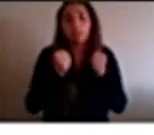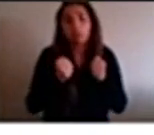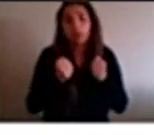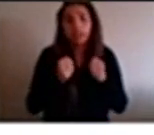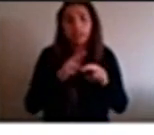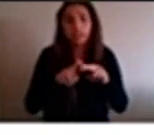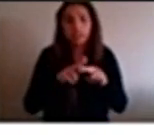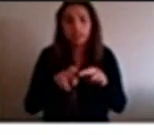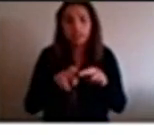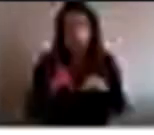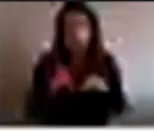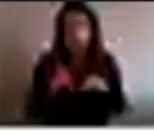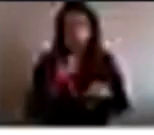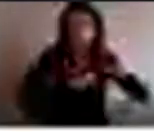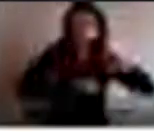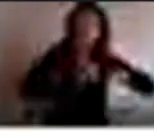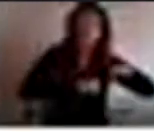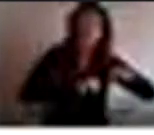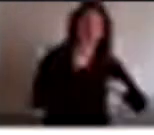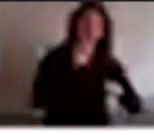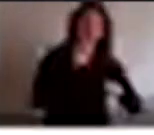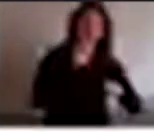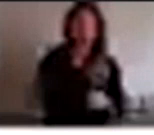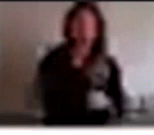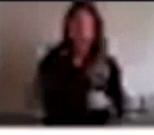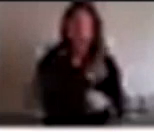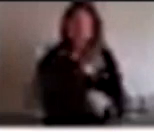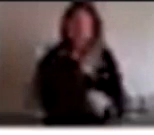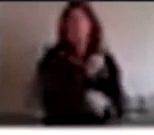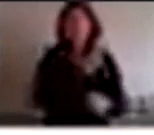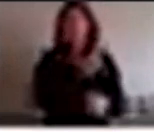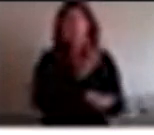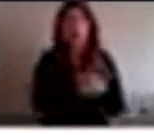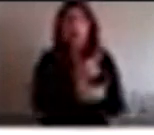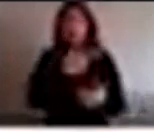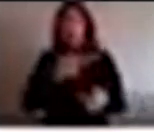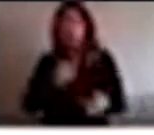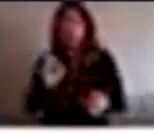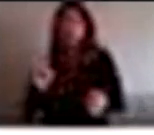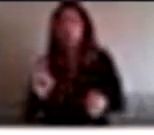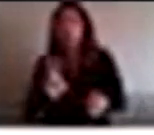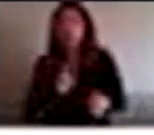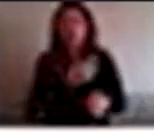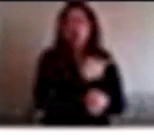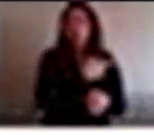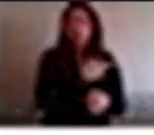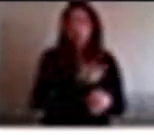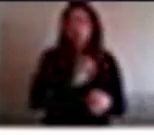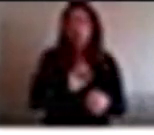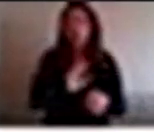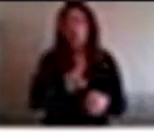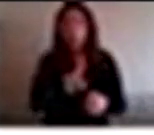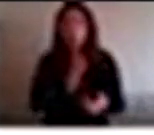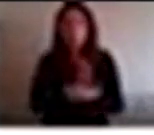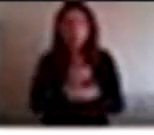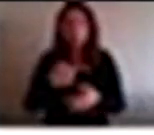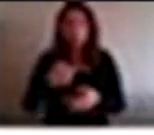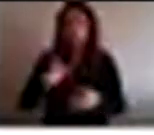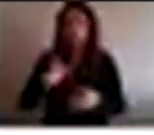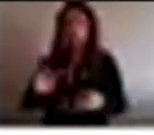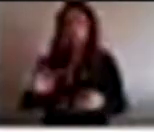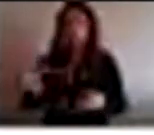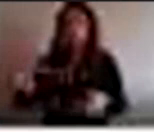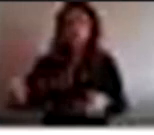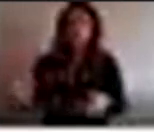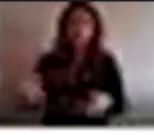debe vincular 2. De 101 y 150 mínimo 3. 151 y 200 mínimo 4. Y empresas con más de